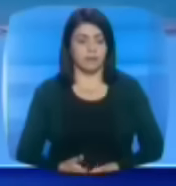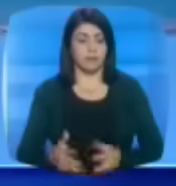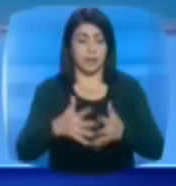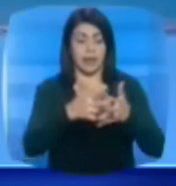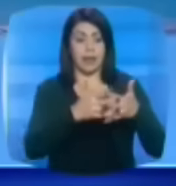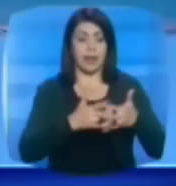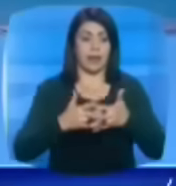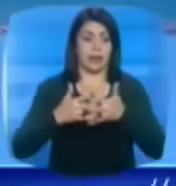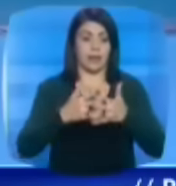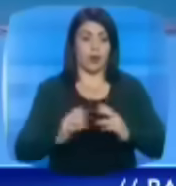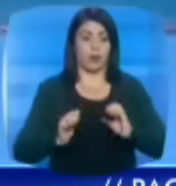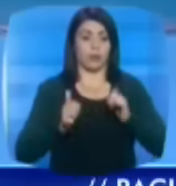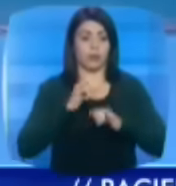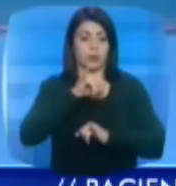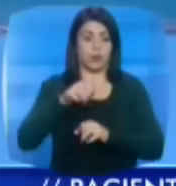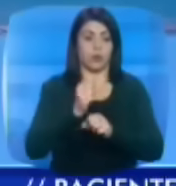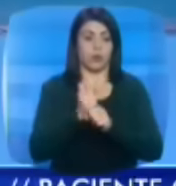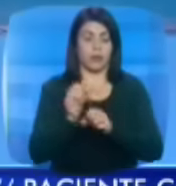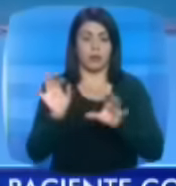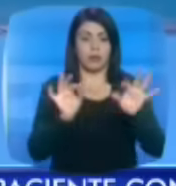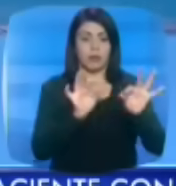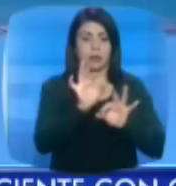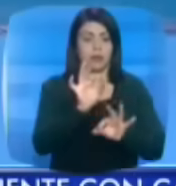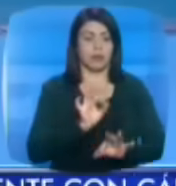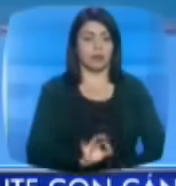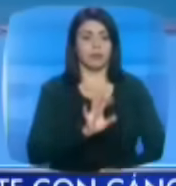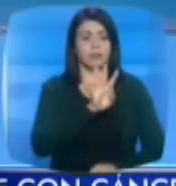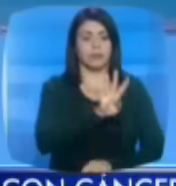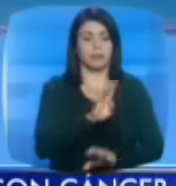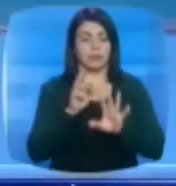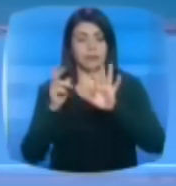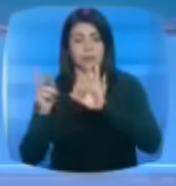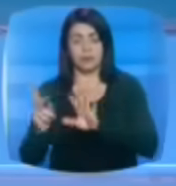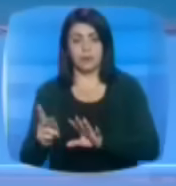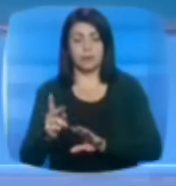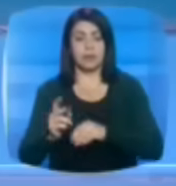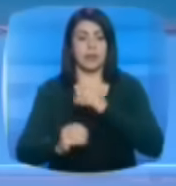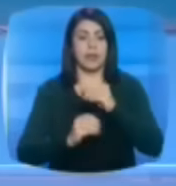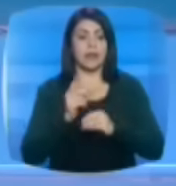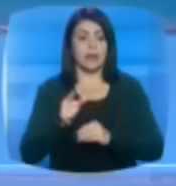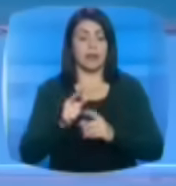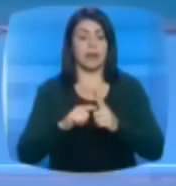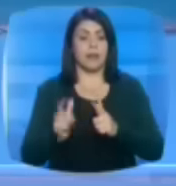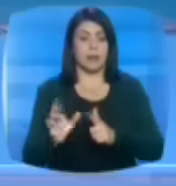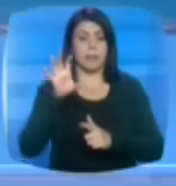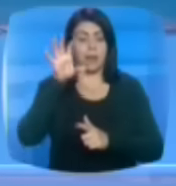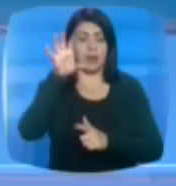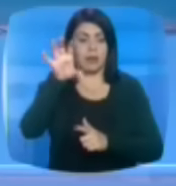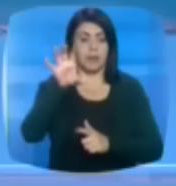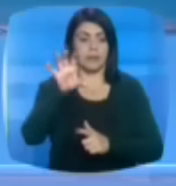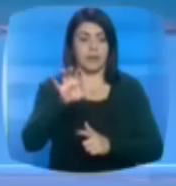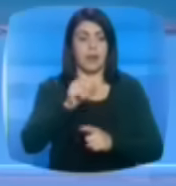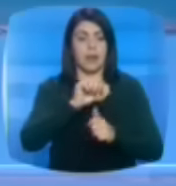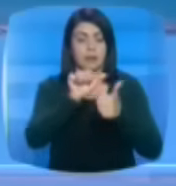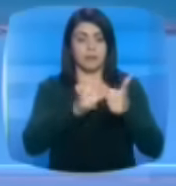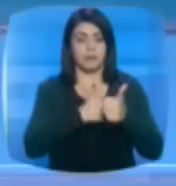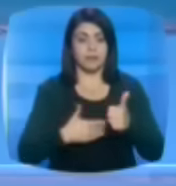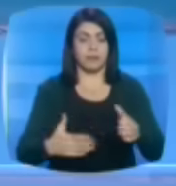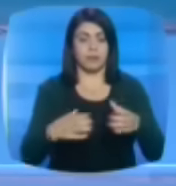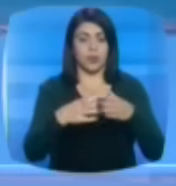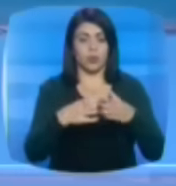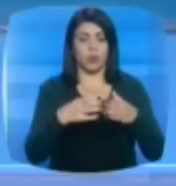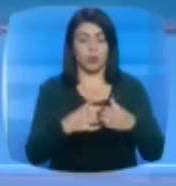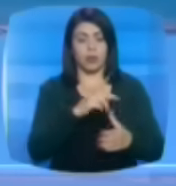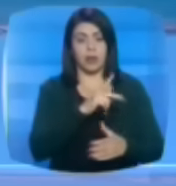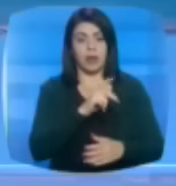Estados Unidos inició la jornada para escoger al 47º presidente de la nación. La vicepresidente Kamala Harris por el Partido